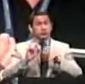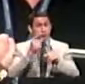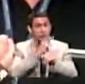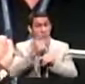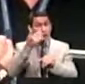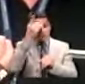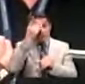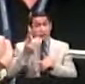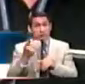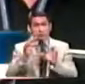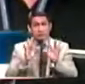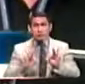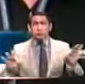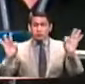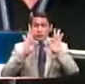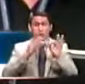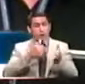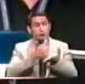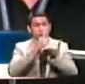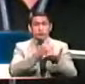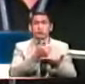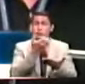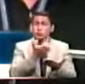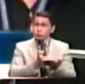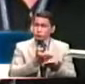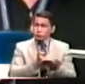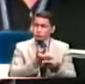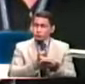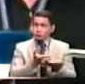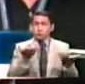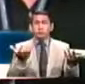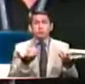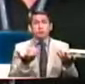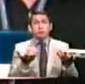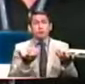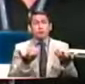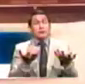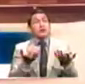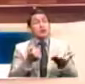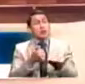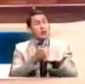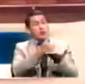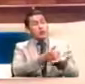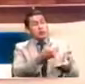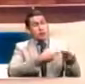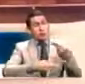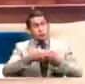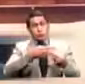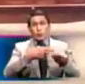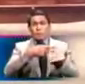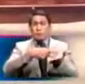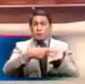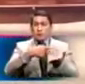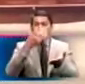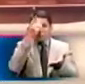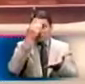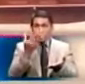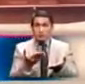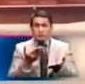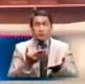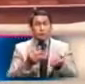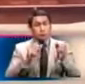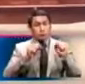esas, sí, en algo alivia. El proceso de reprogramación de las deudas, sí, en algo alivia. También plantea facilidades de pago de deudas de